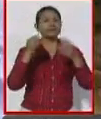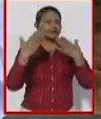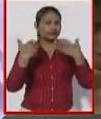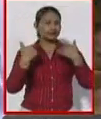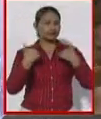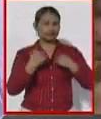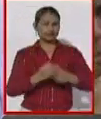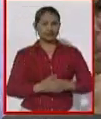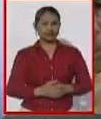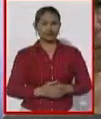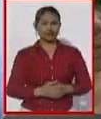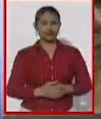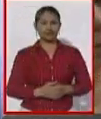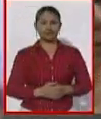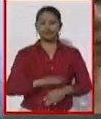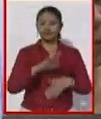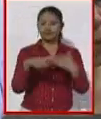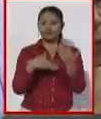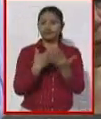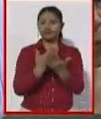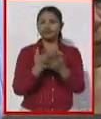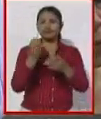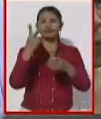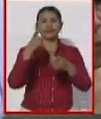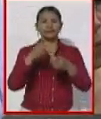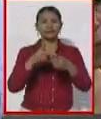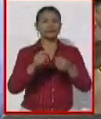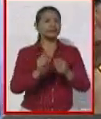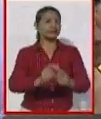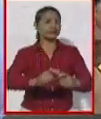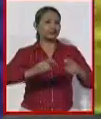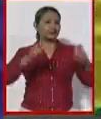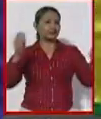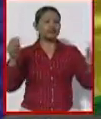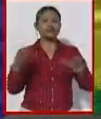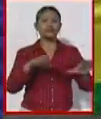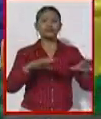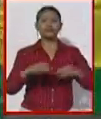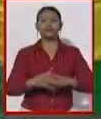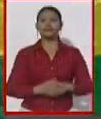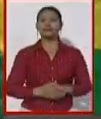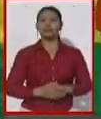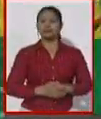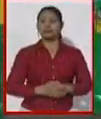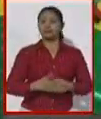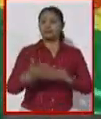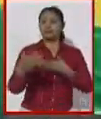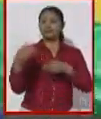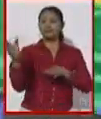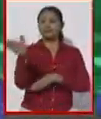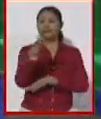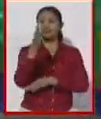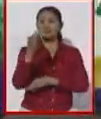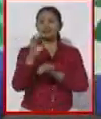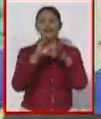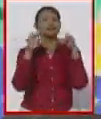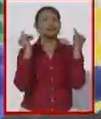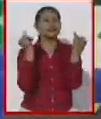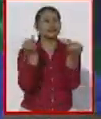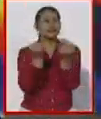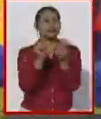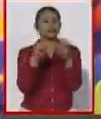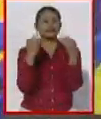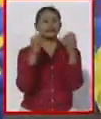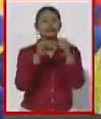tienen, están invitados todos a participar de esta gran actividad. A pocas horas del banderazo, también las instituciones